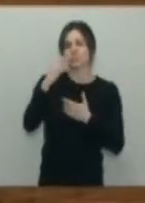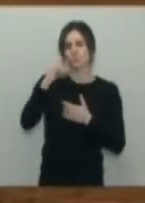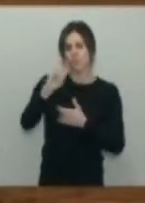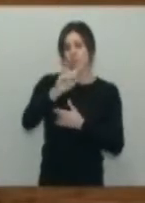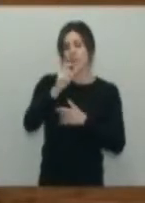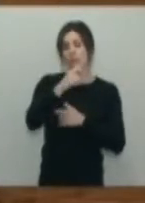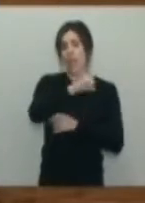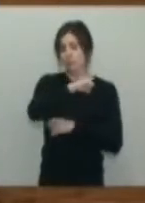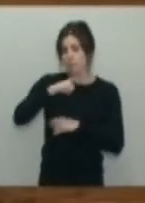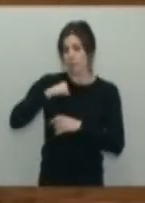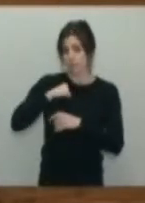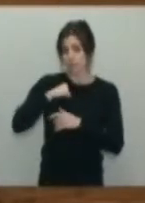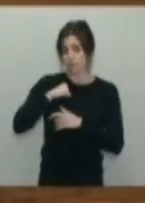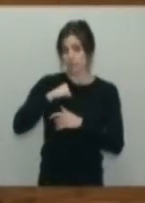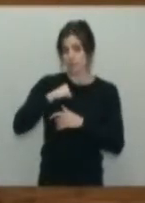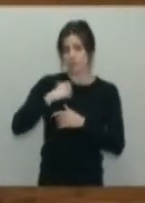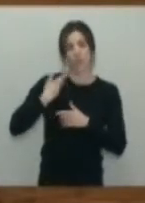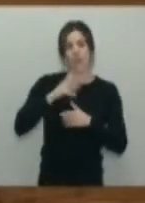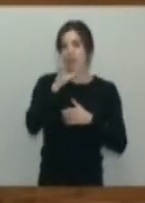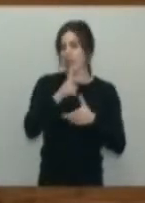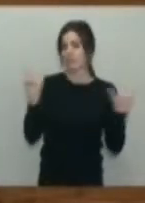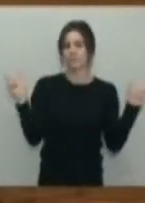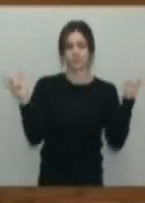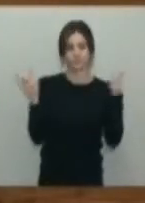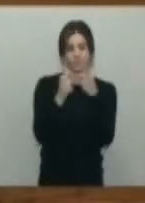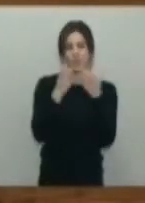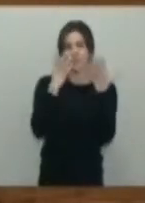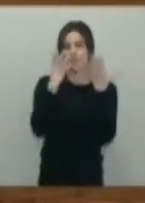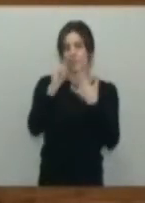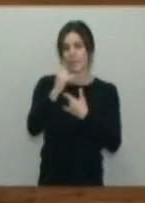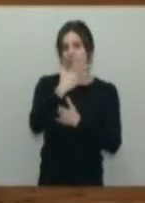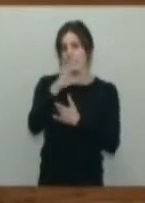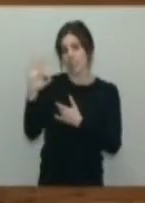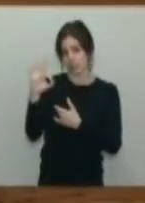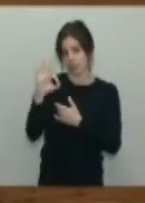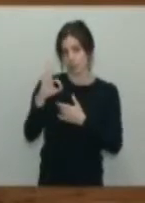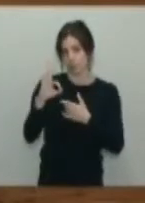hemos perdido aproximadamente del orden de 9.500.